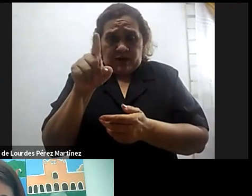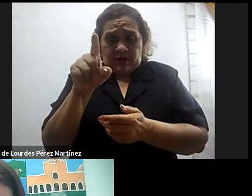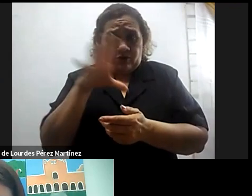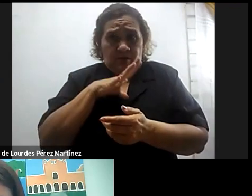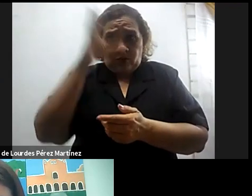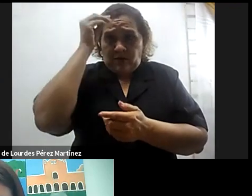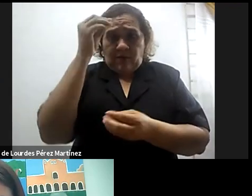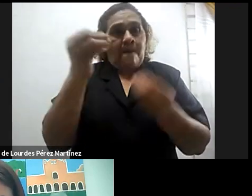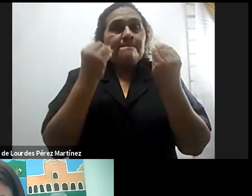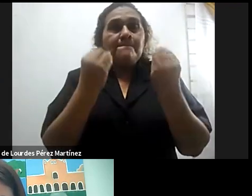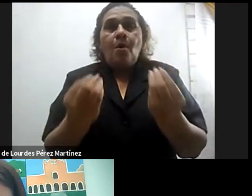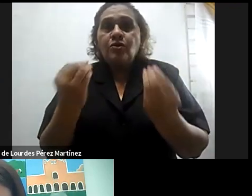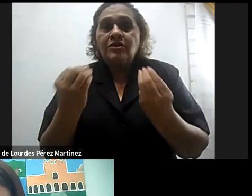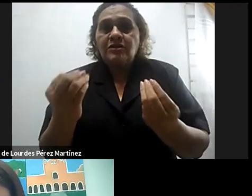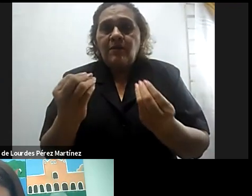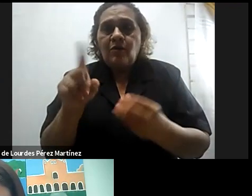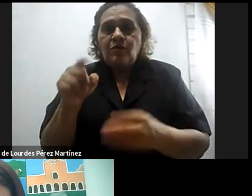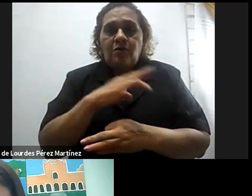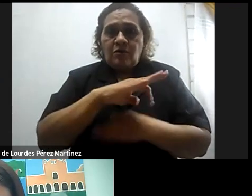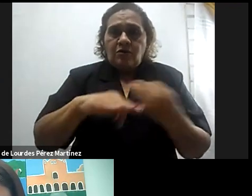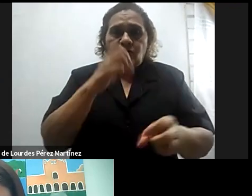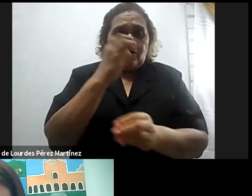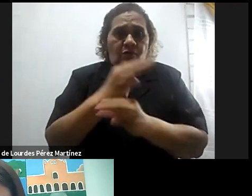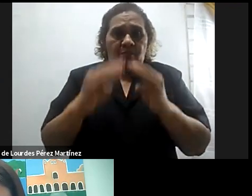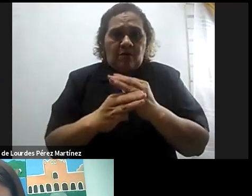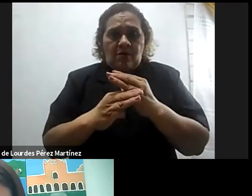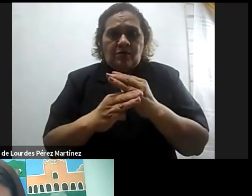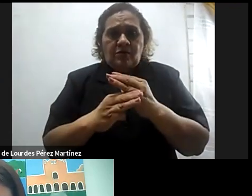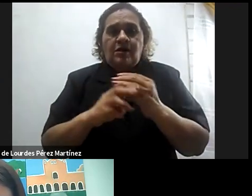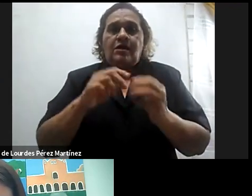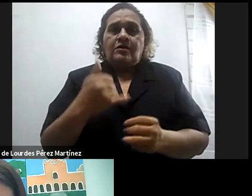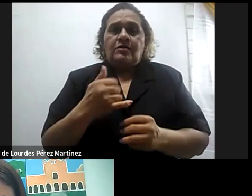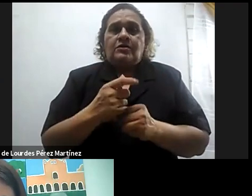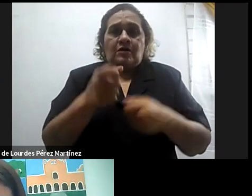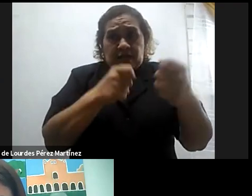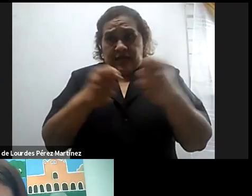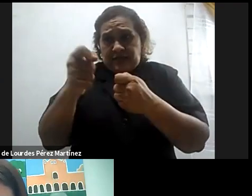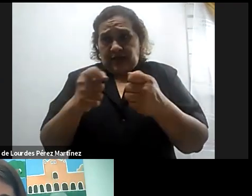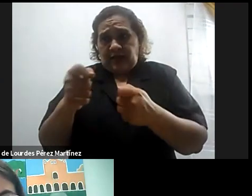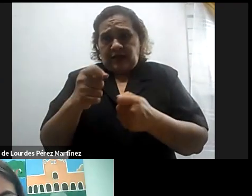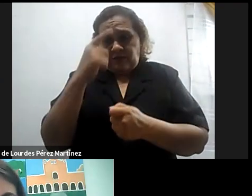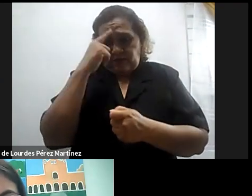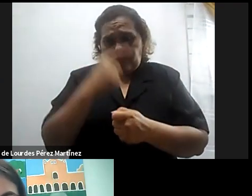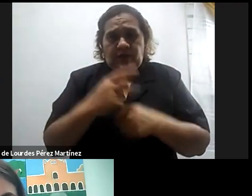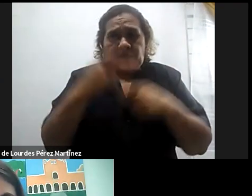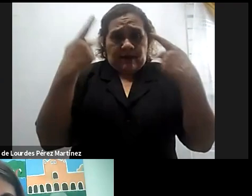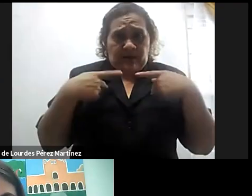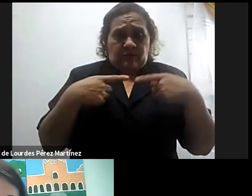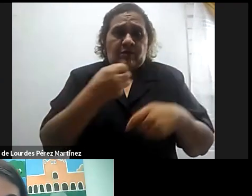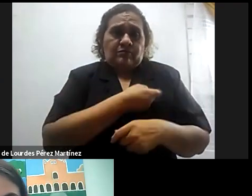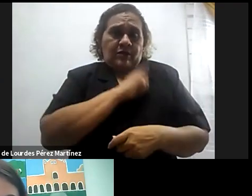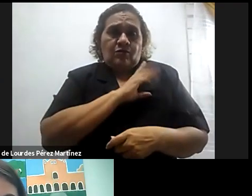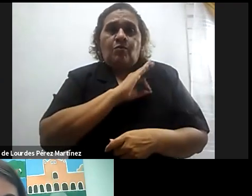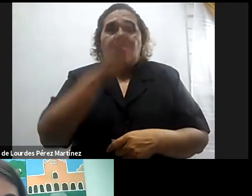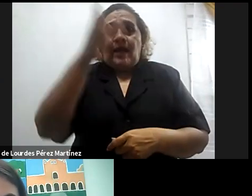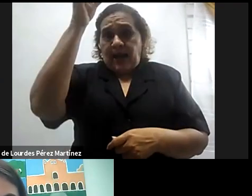aprendido muchísimo de todos los materiales y de las estrategias para que el personal de salud pueda aprender